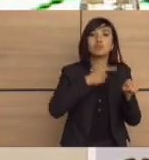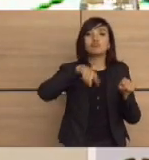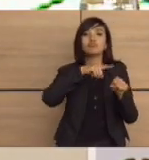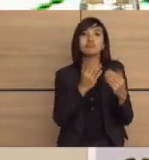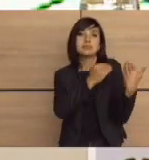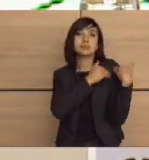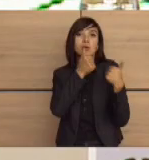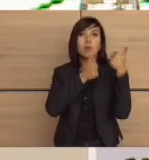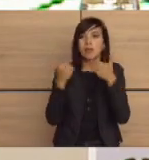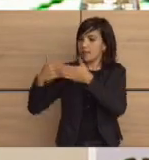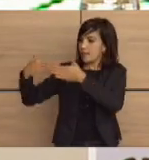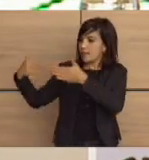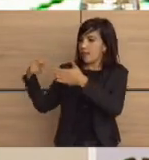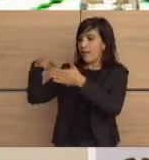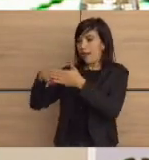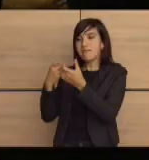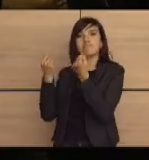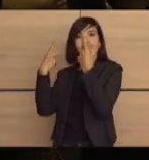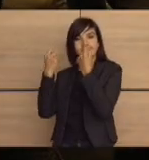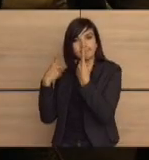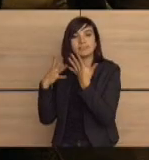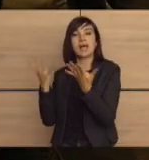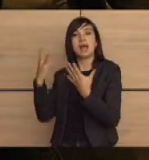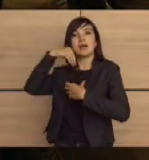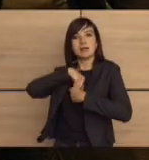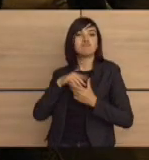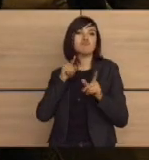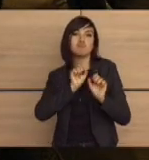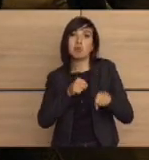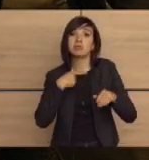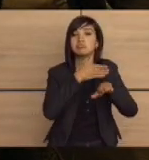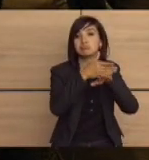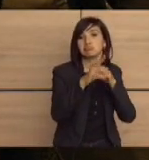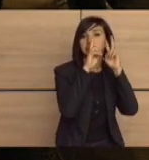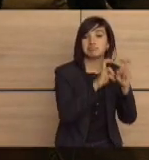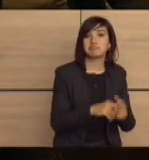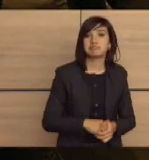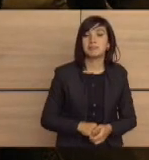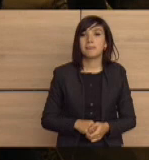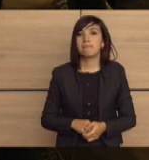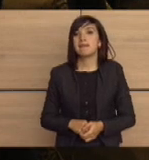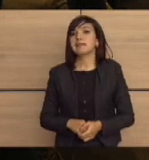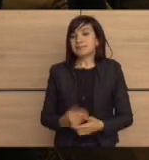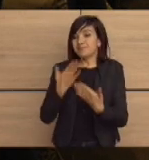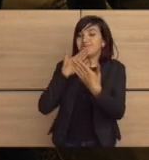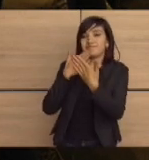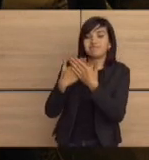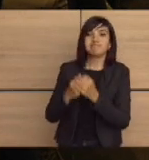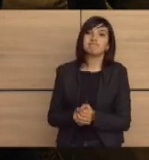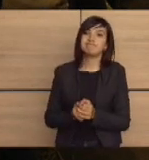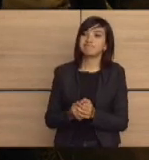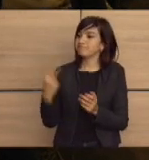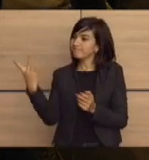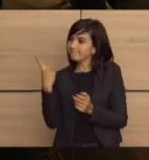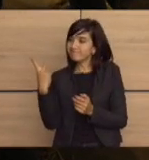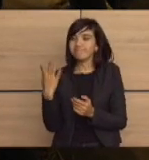respecto de estos asuntos que nos interesan a todos. Muchas gracias, doctor Mejía. Y justamente usted y la doctora Margarita nos